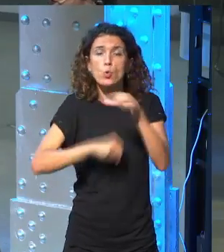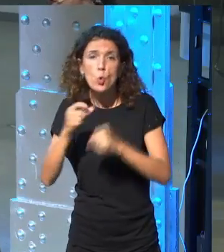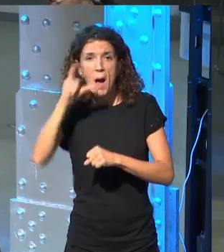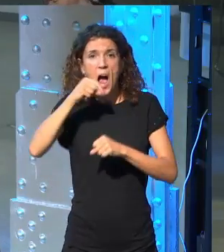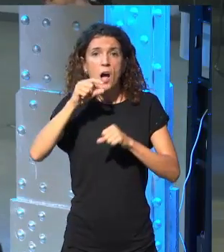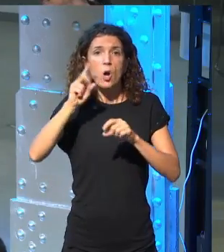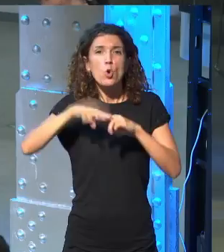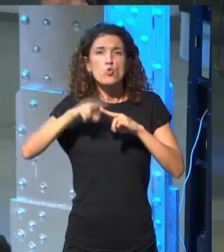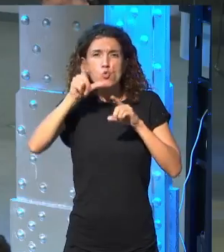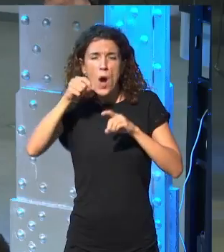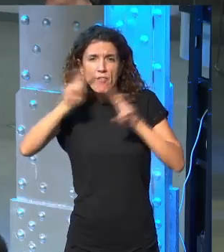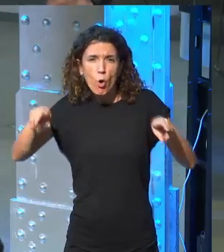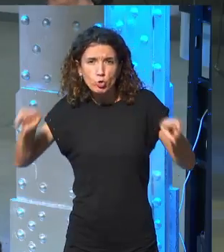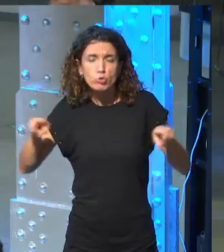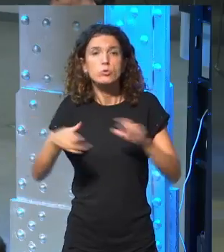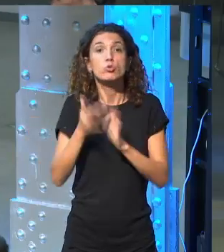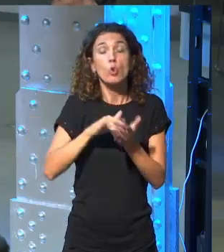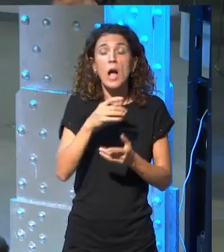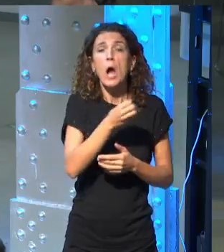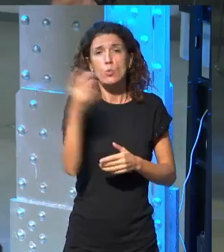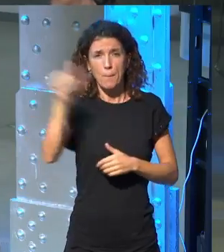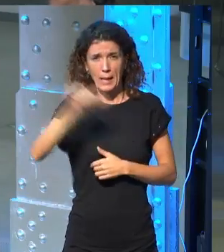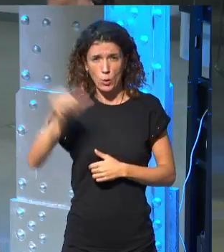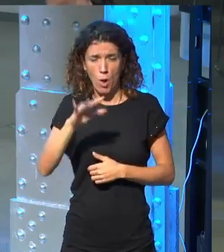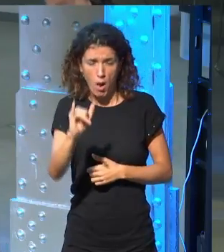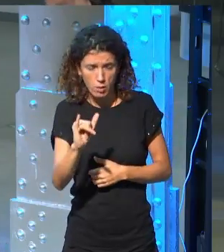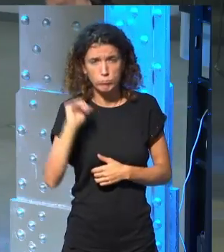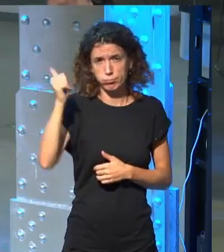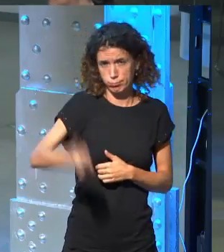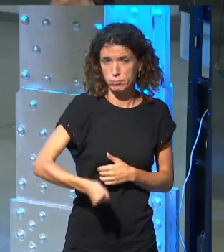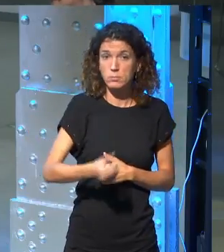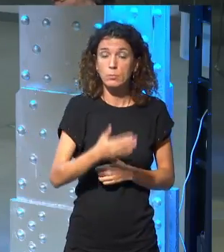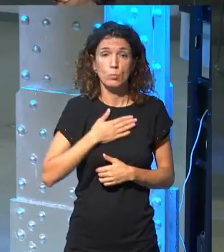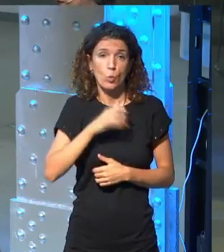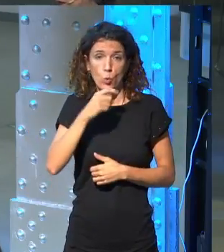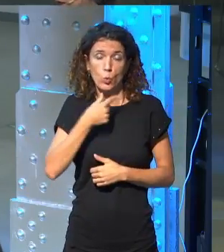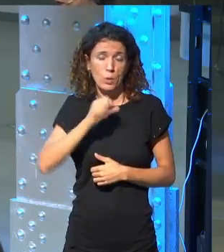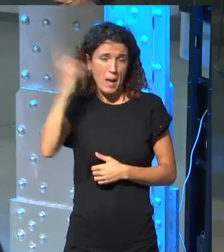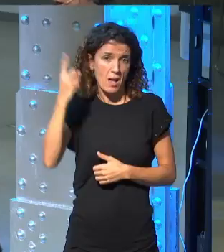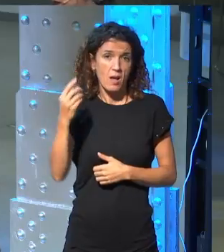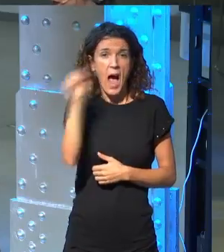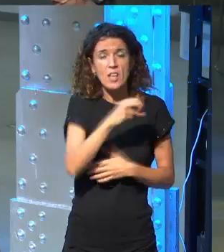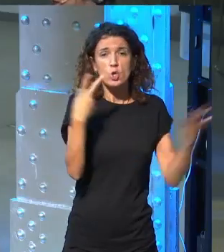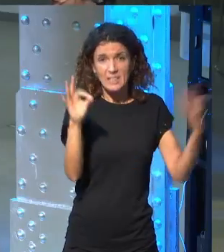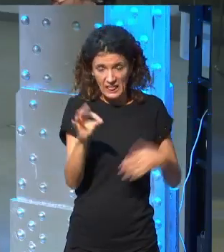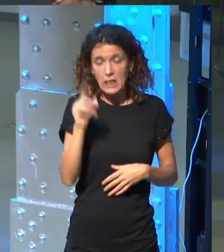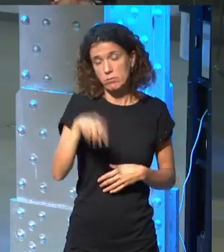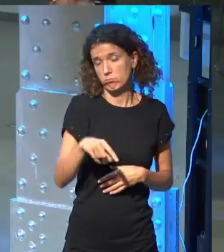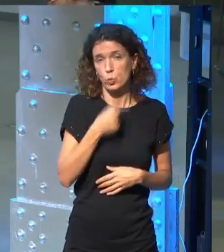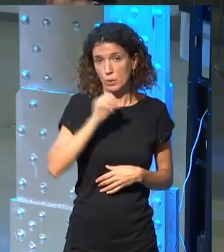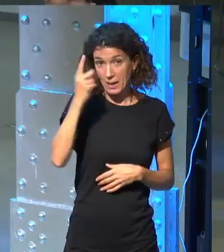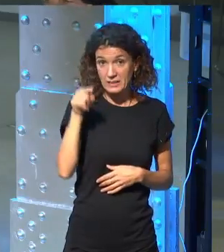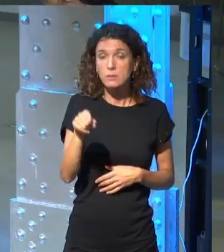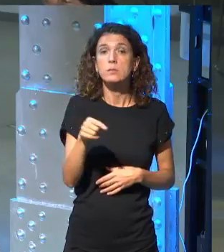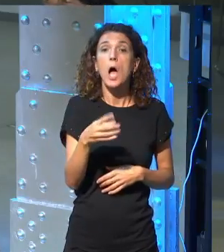clara, que es una película, bueno, son varias, han hecho varias películas a lo largo de los años y mi favorita era de los 70, por si queréis verla y no la habéis visto,